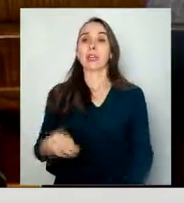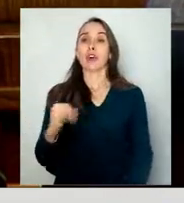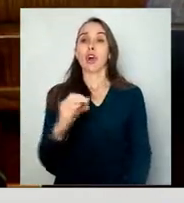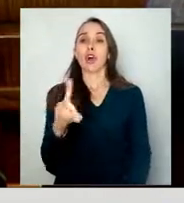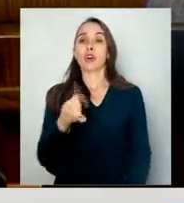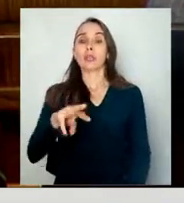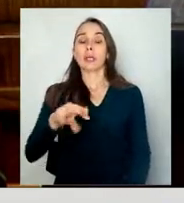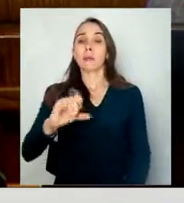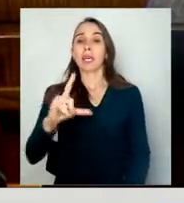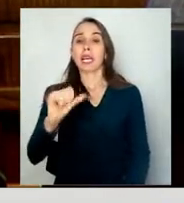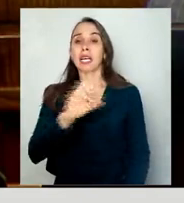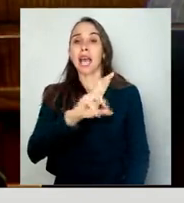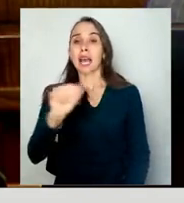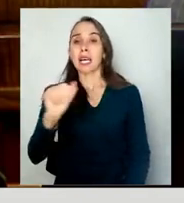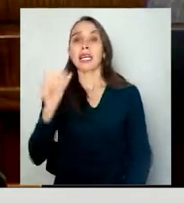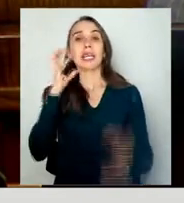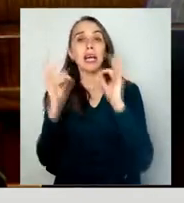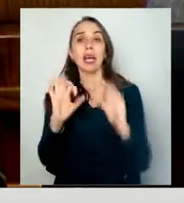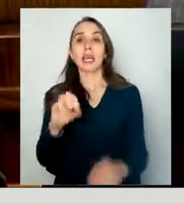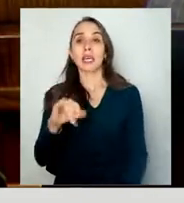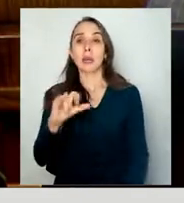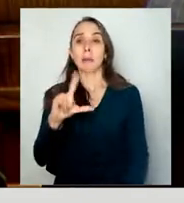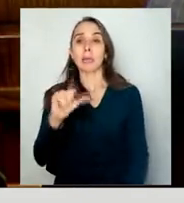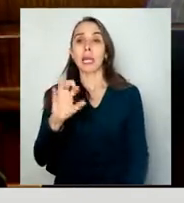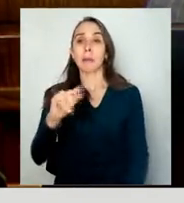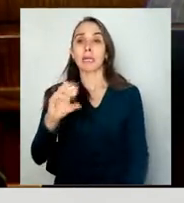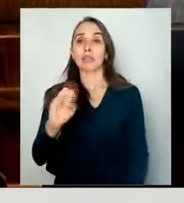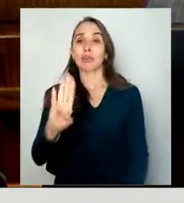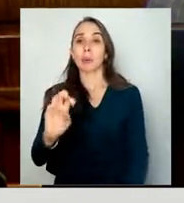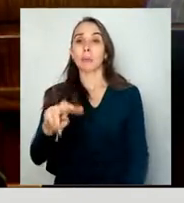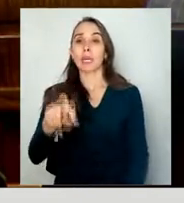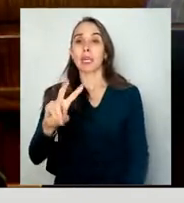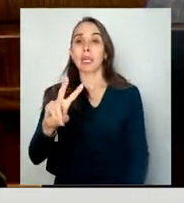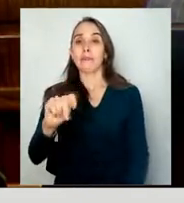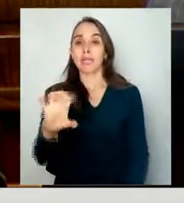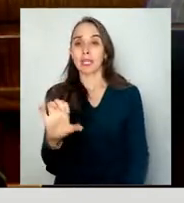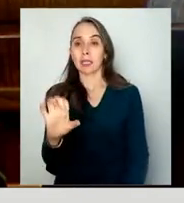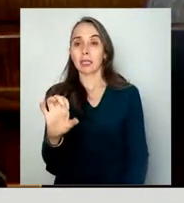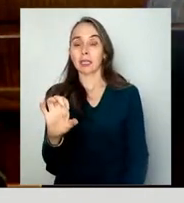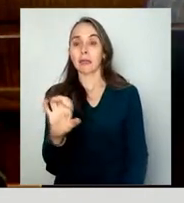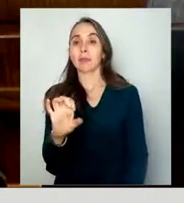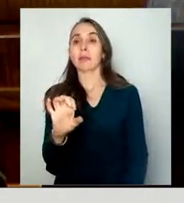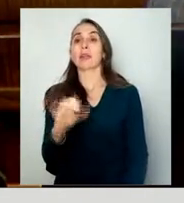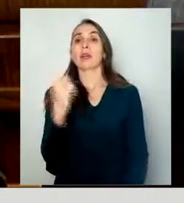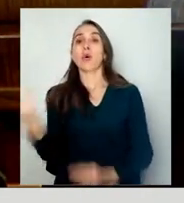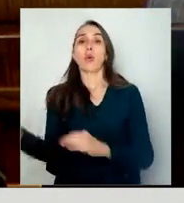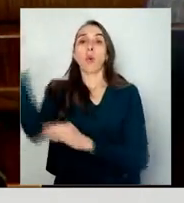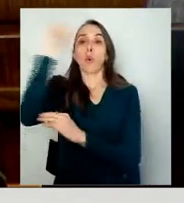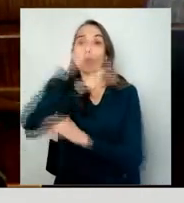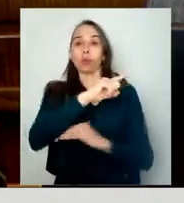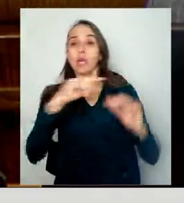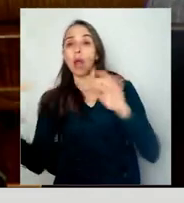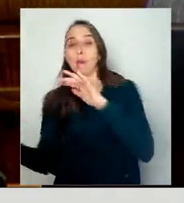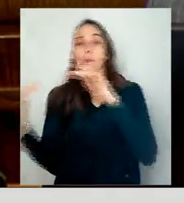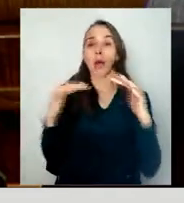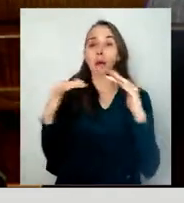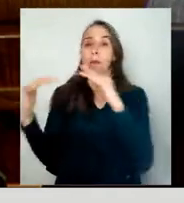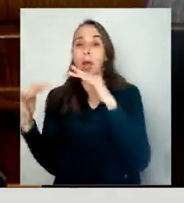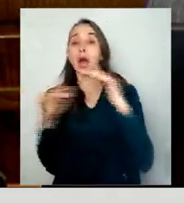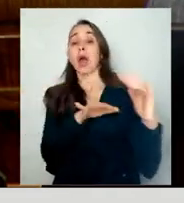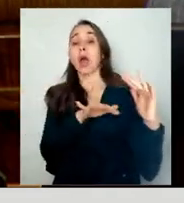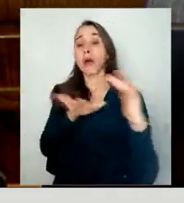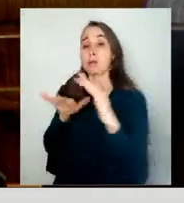y de Doña Emilia pinto Benavente durante todo un día resistieron valientemente y